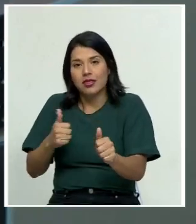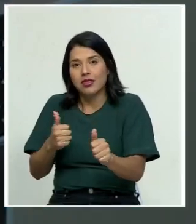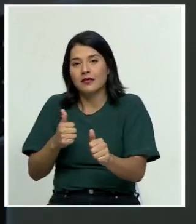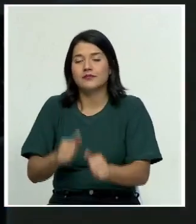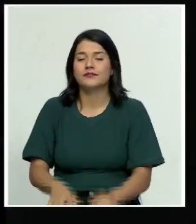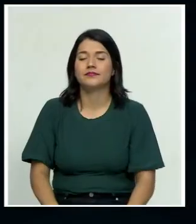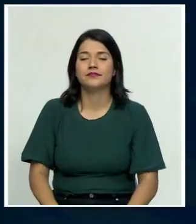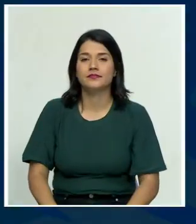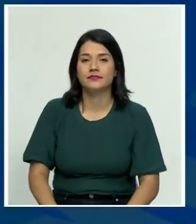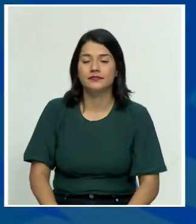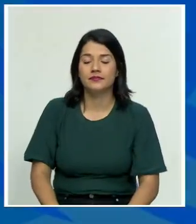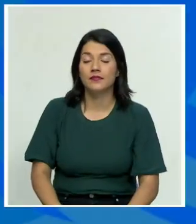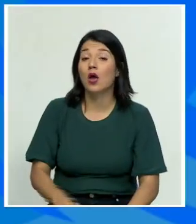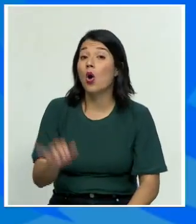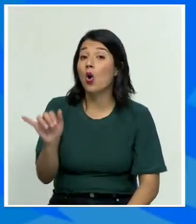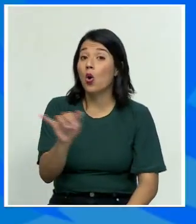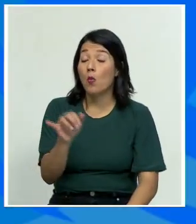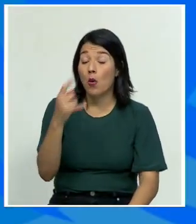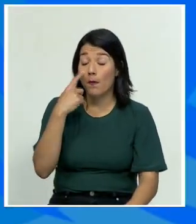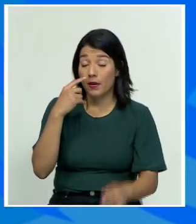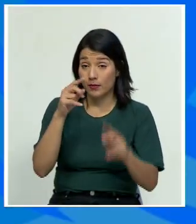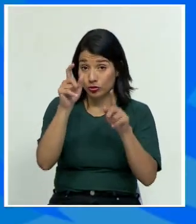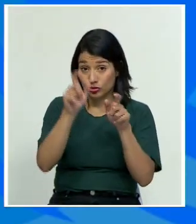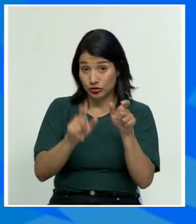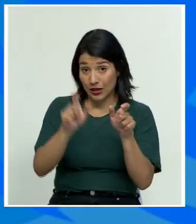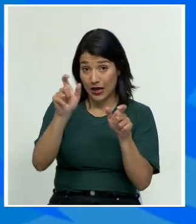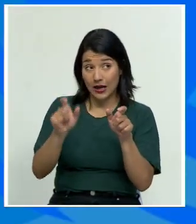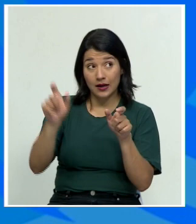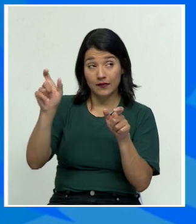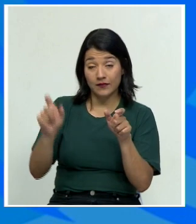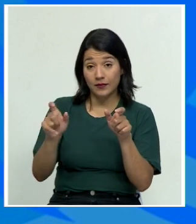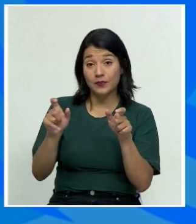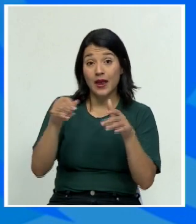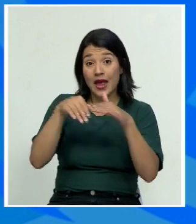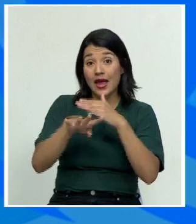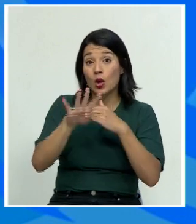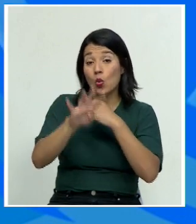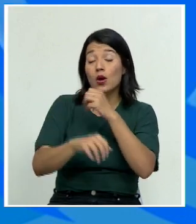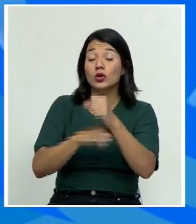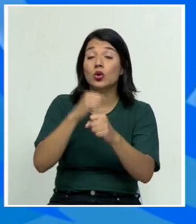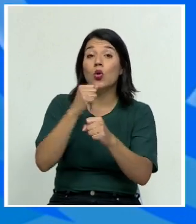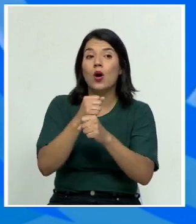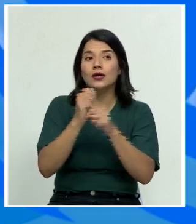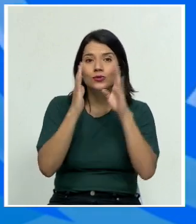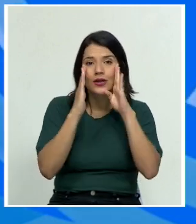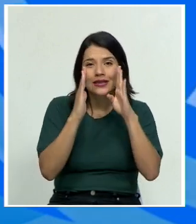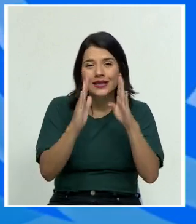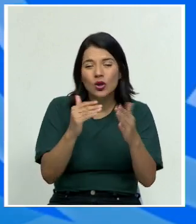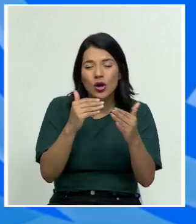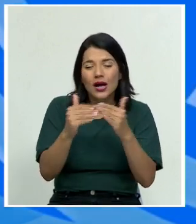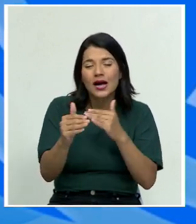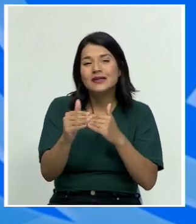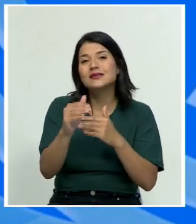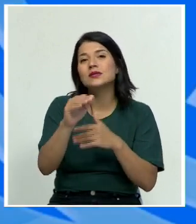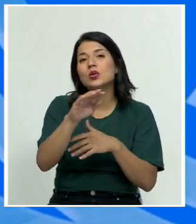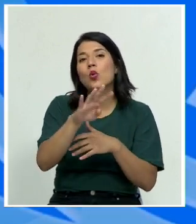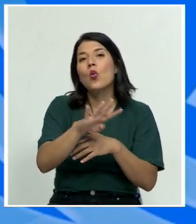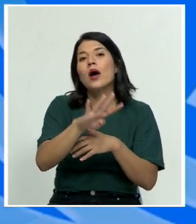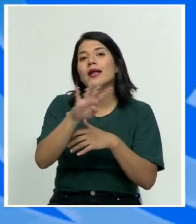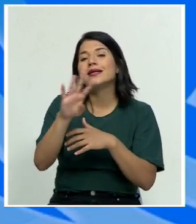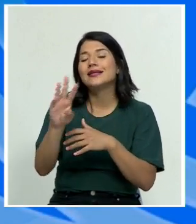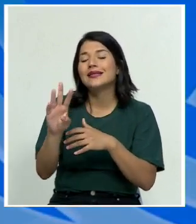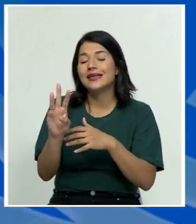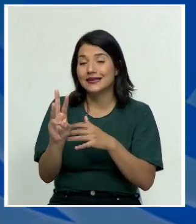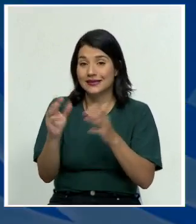los expedientes. Tal como se ve en el gráfico, en esos mismos 4 años se cerraron casi 47.000 asuntos, siendo que cada año se supera